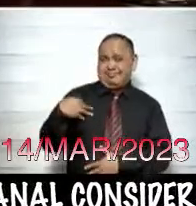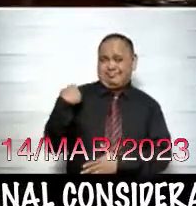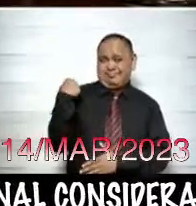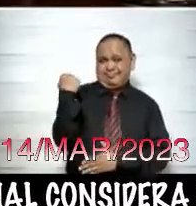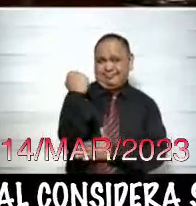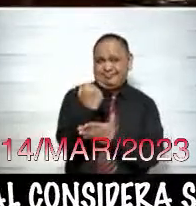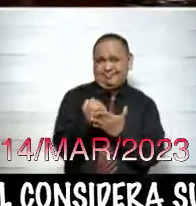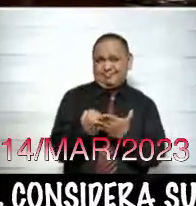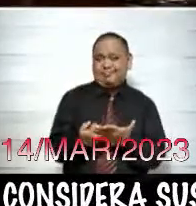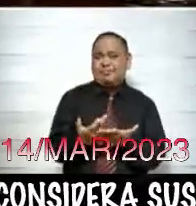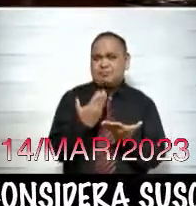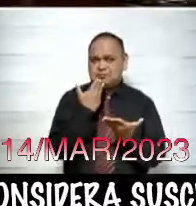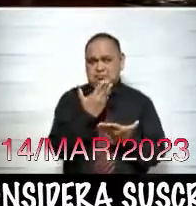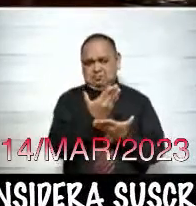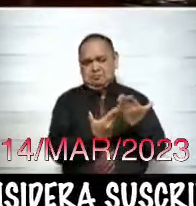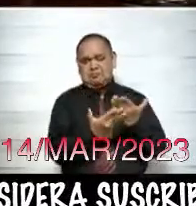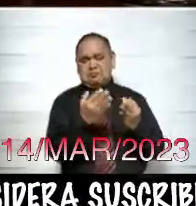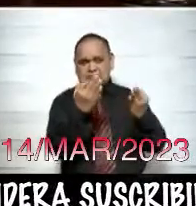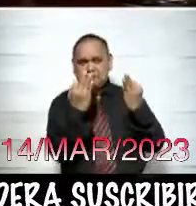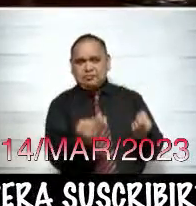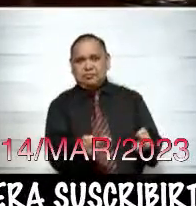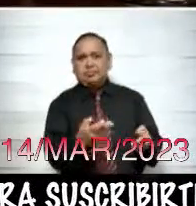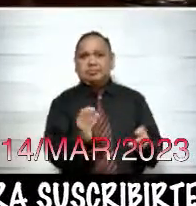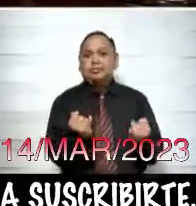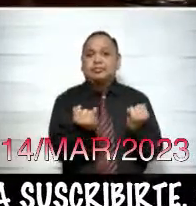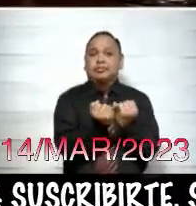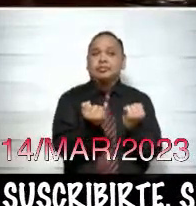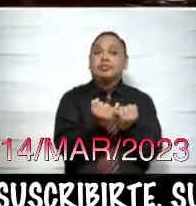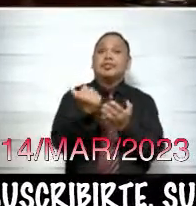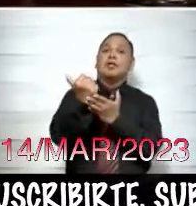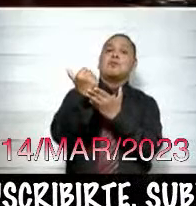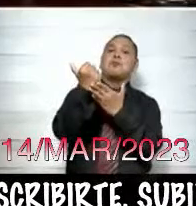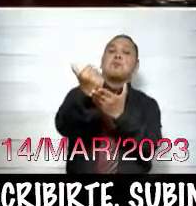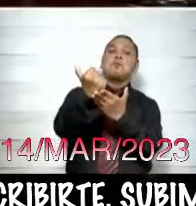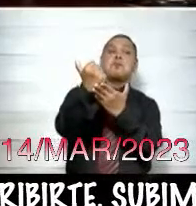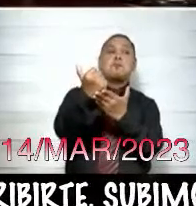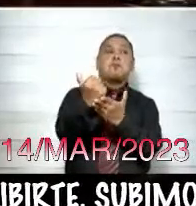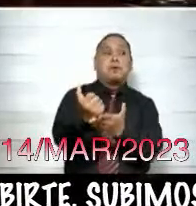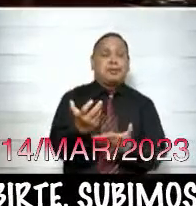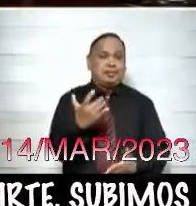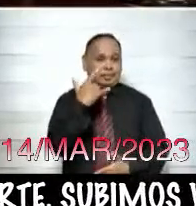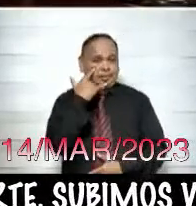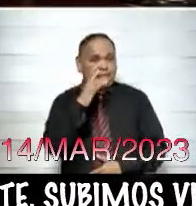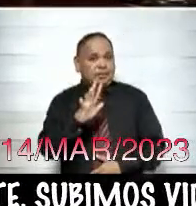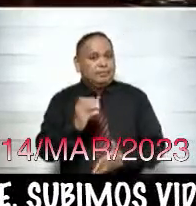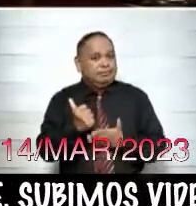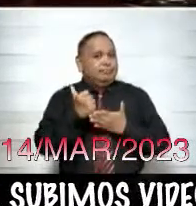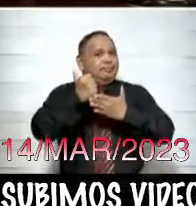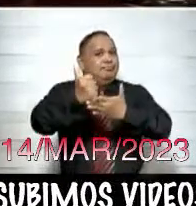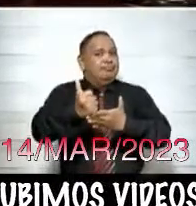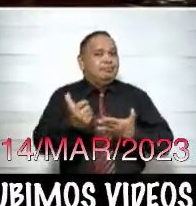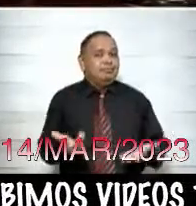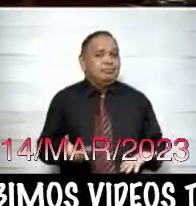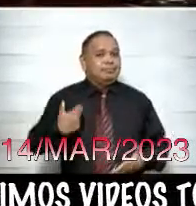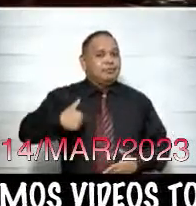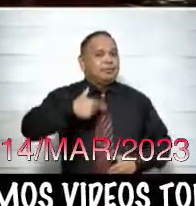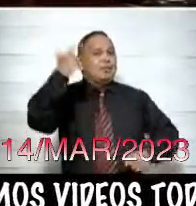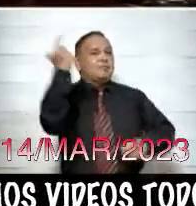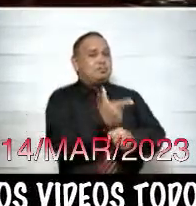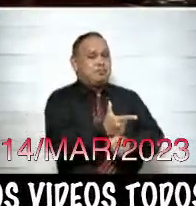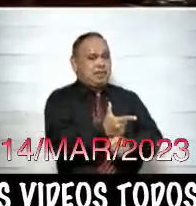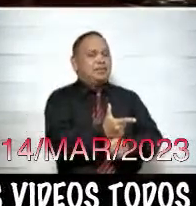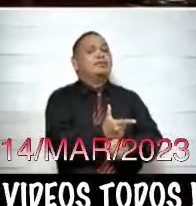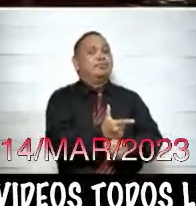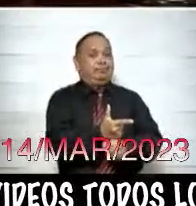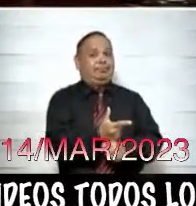papel, perfecto. Pero pues sí, te estaban tratando de ayudar, ya veo. Pero hasta ahora lo vamos descubriendo, mi